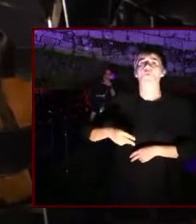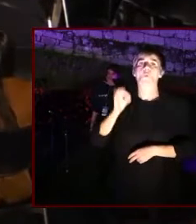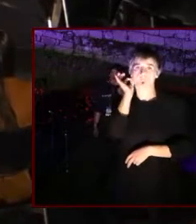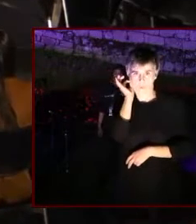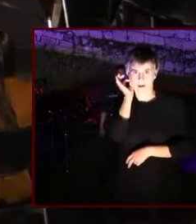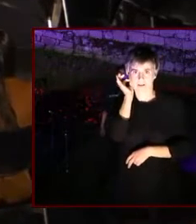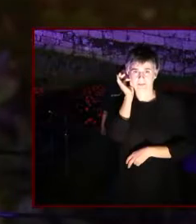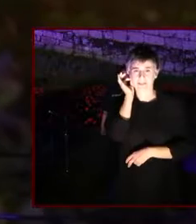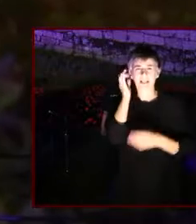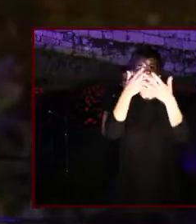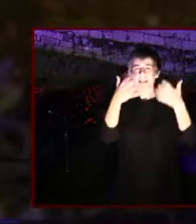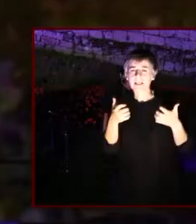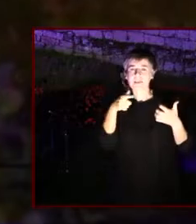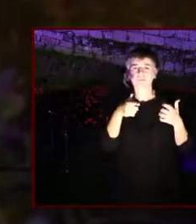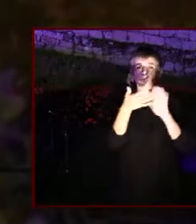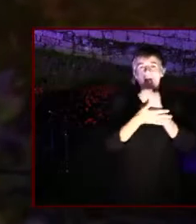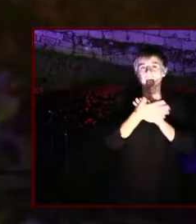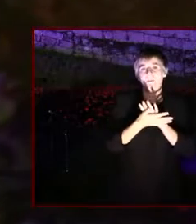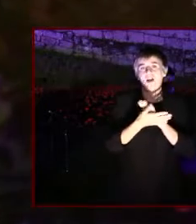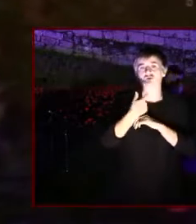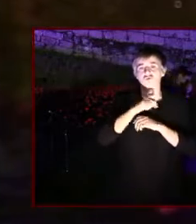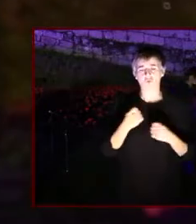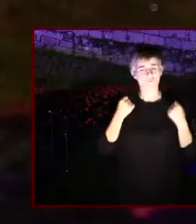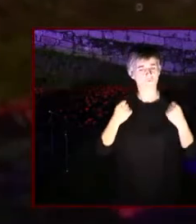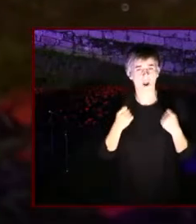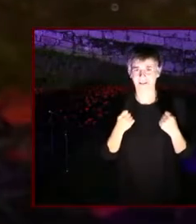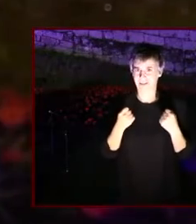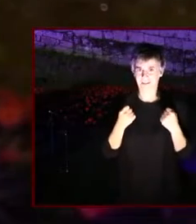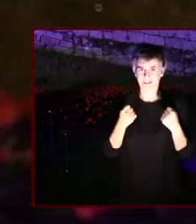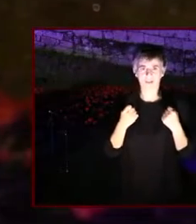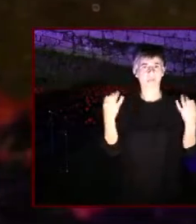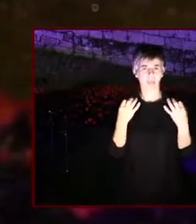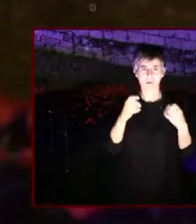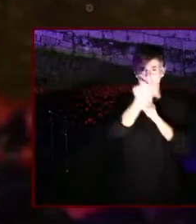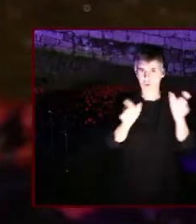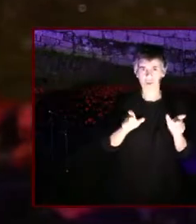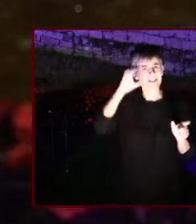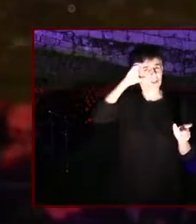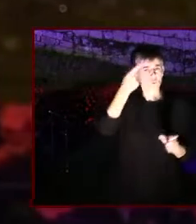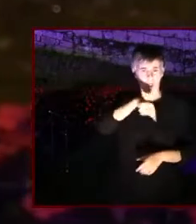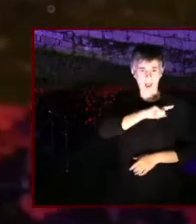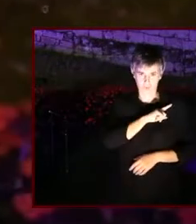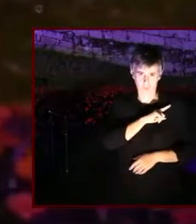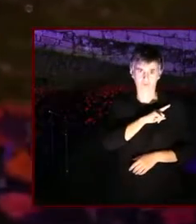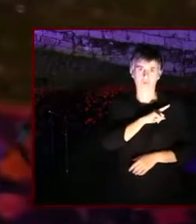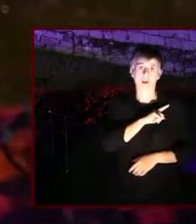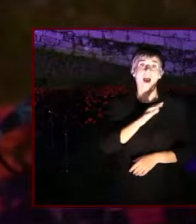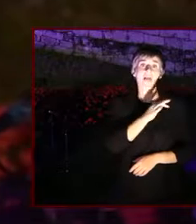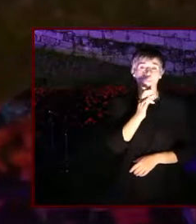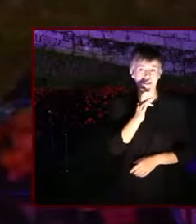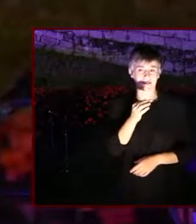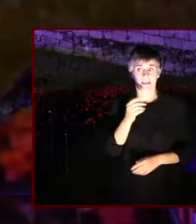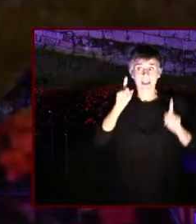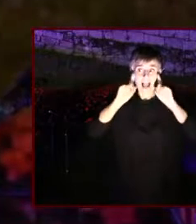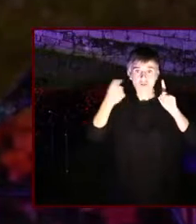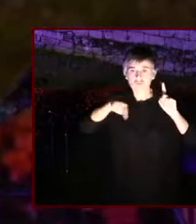somos fortes e invencibles, sobre todo cando estamos xuntas. E sei que esa forza é a que queremos transmitir,